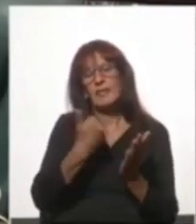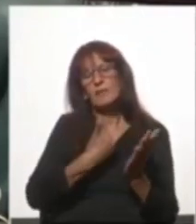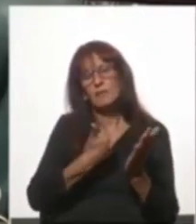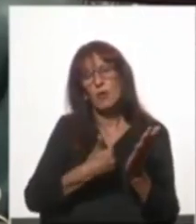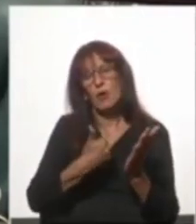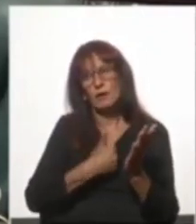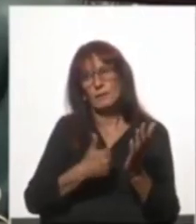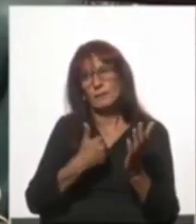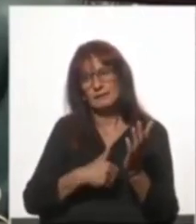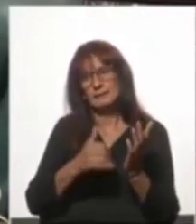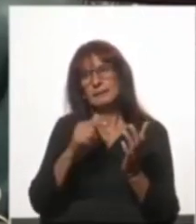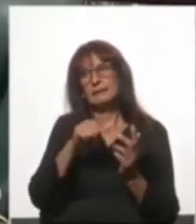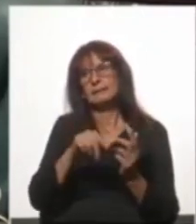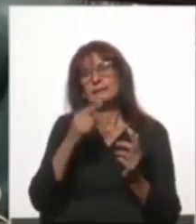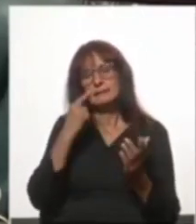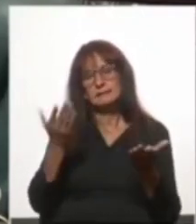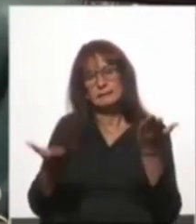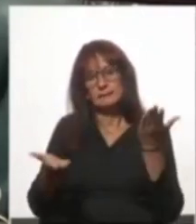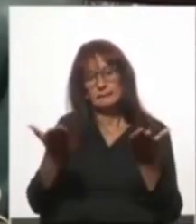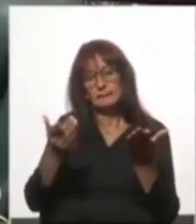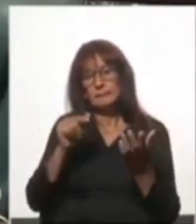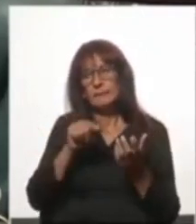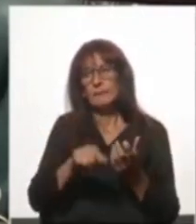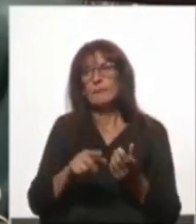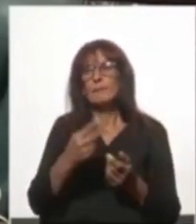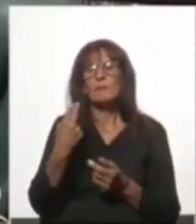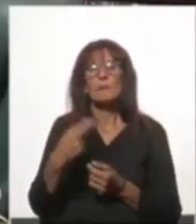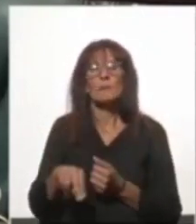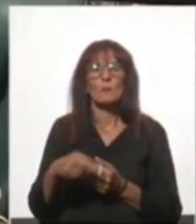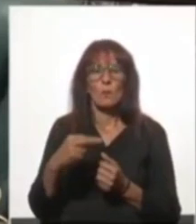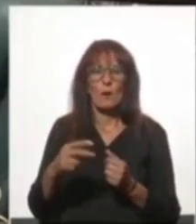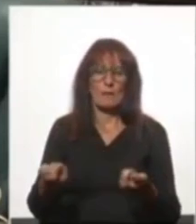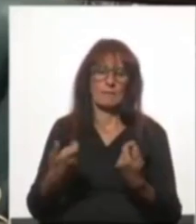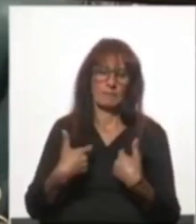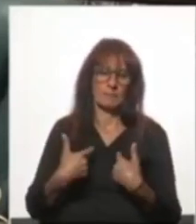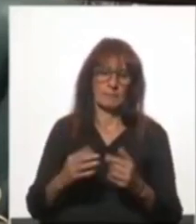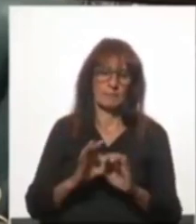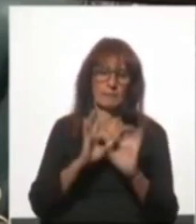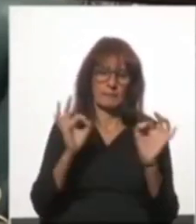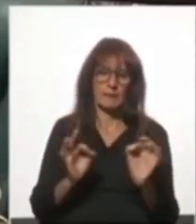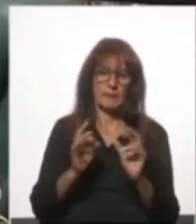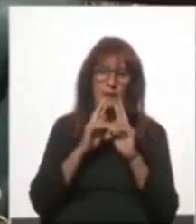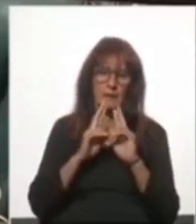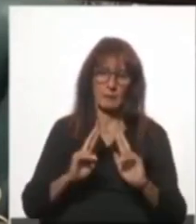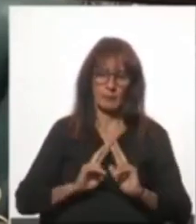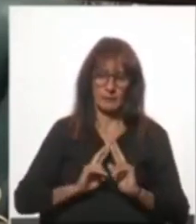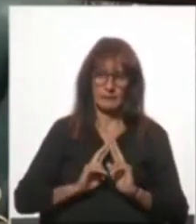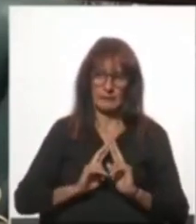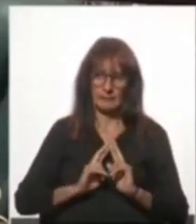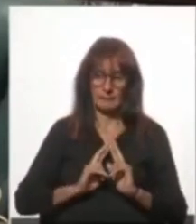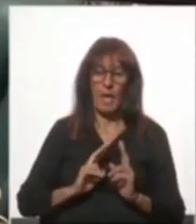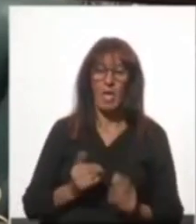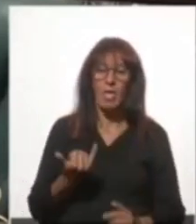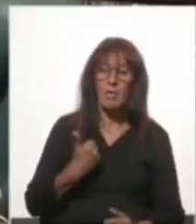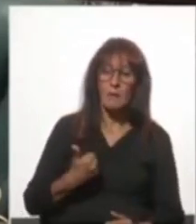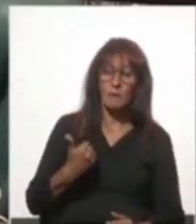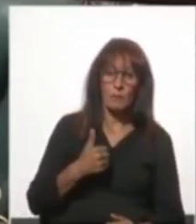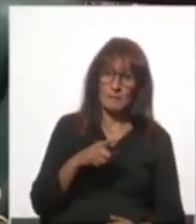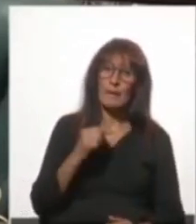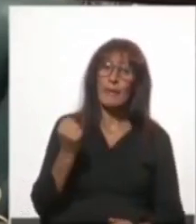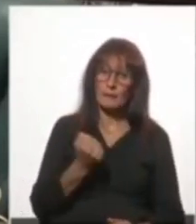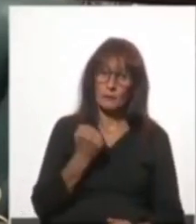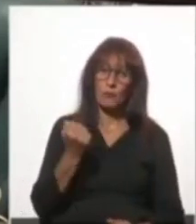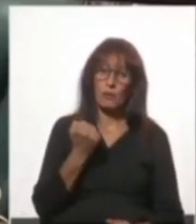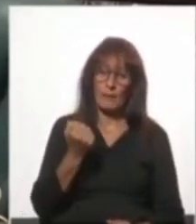informes y en sendas comparecencias, y nunca recibimos respuesta. Información que es fundamental